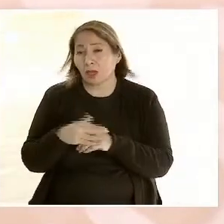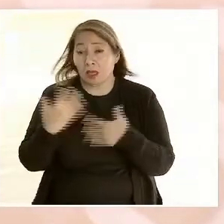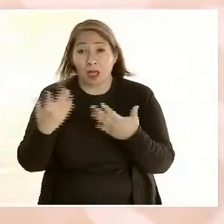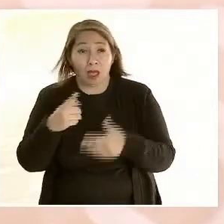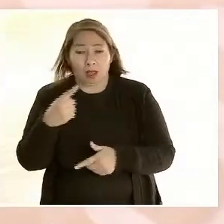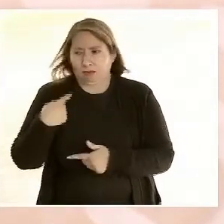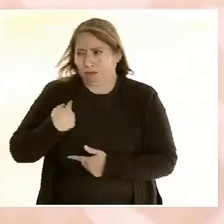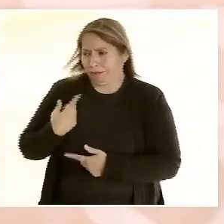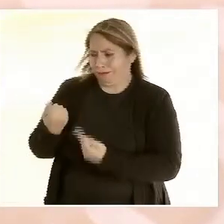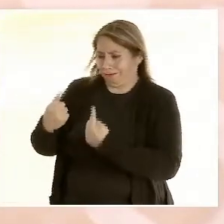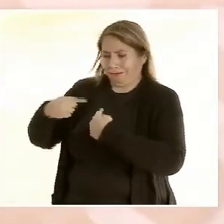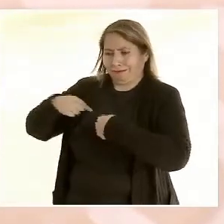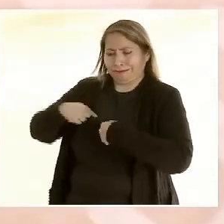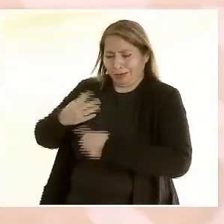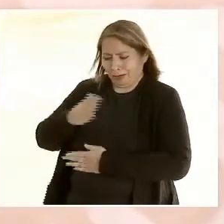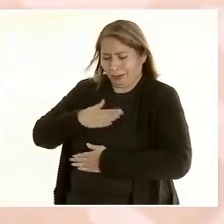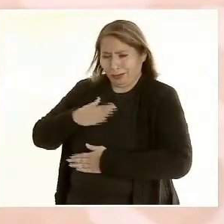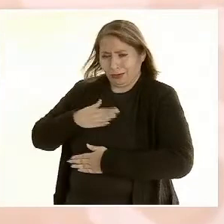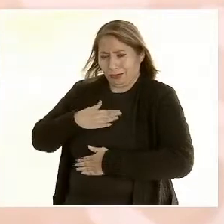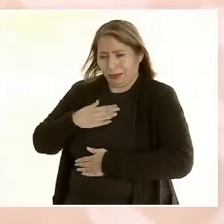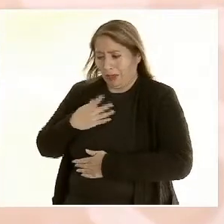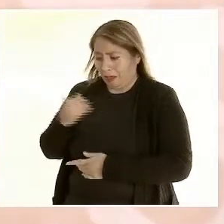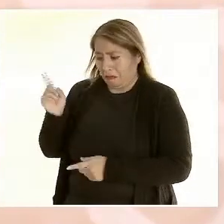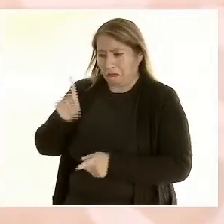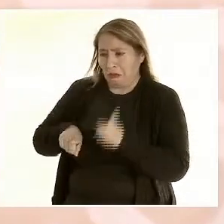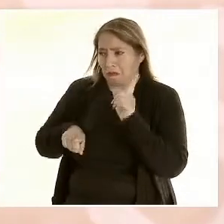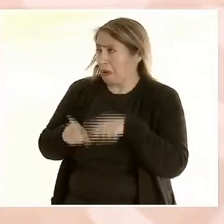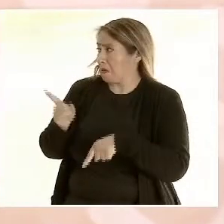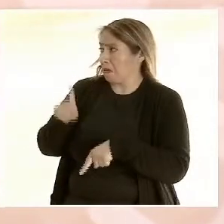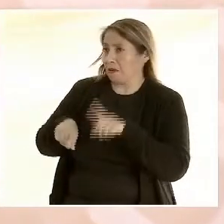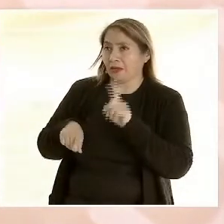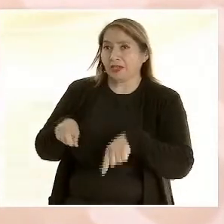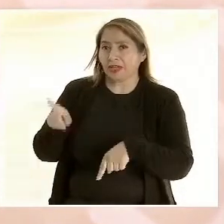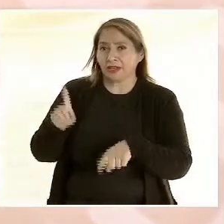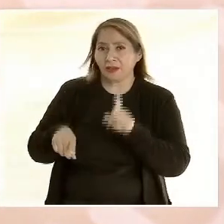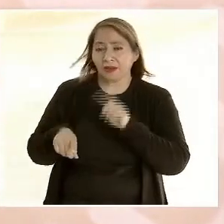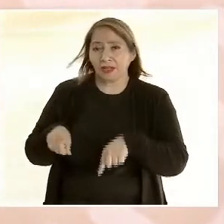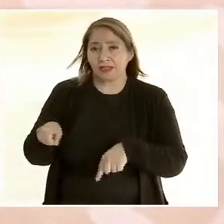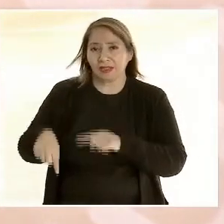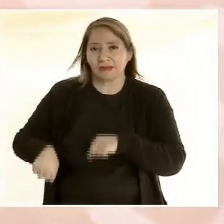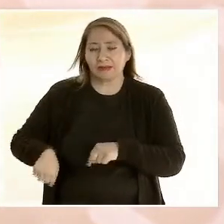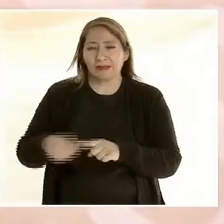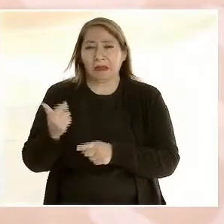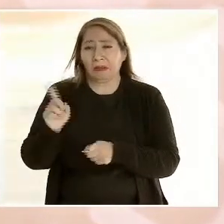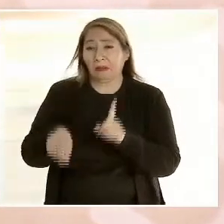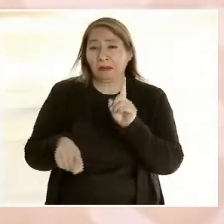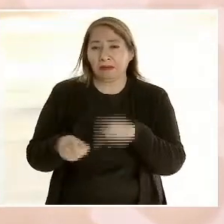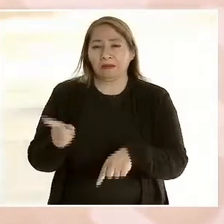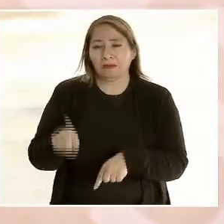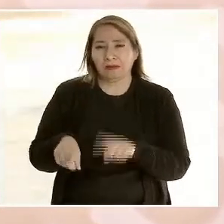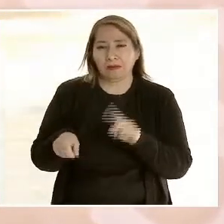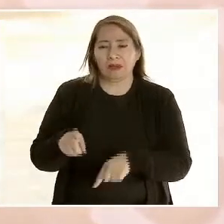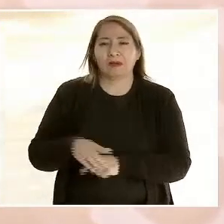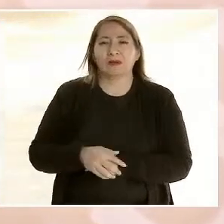país carecen de toda lógica y de la más elemental buena